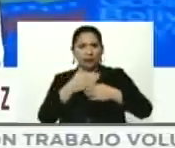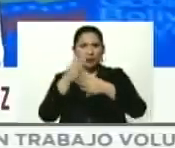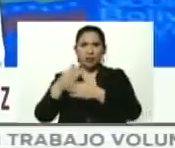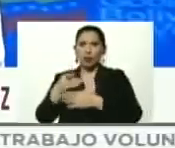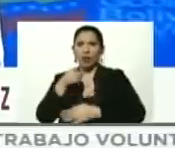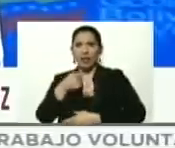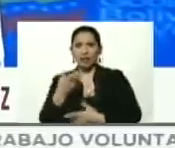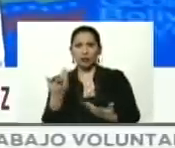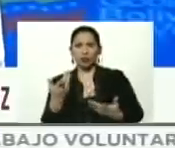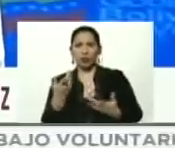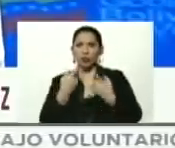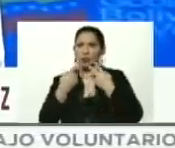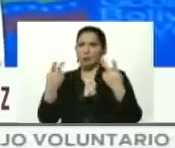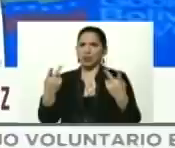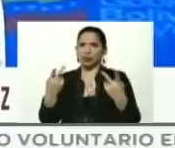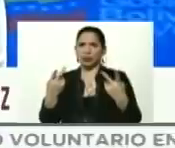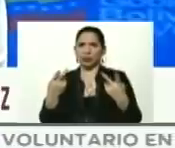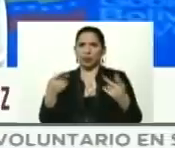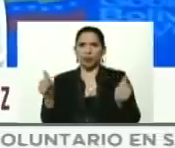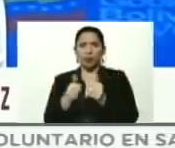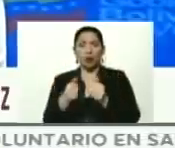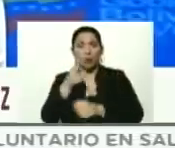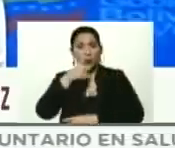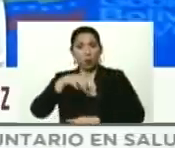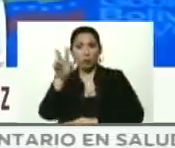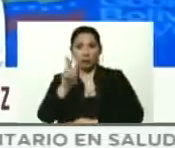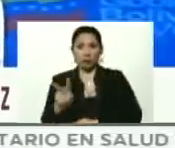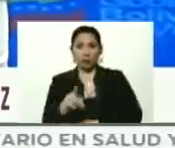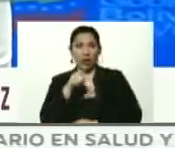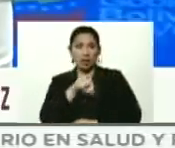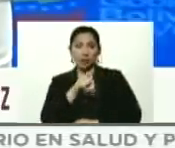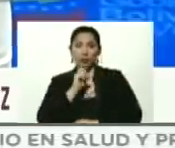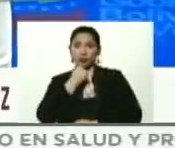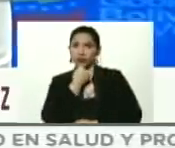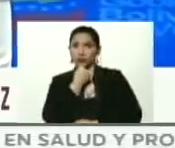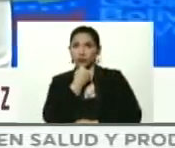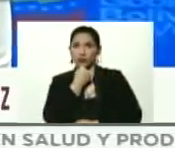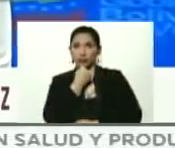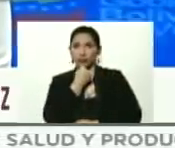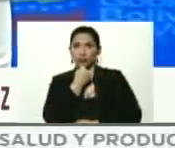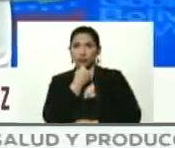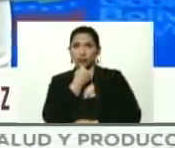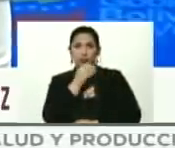pueblo venezolano. Eso no está bajo confidencialidad.